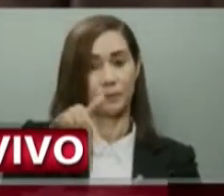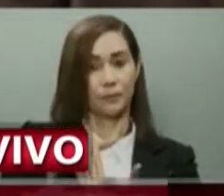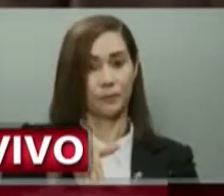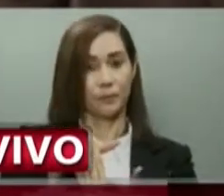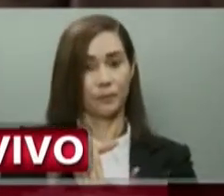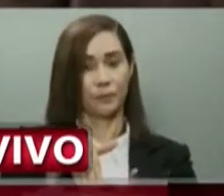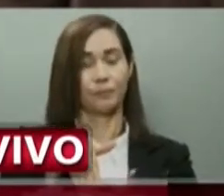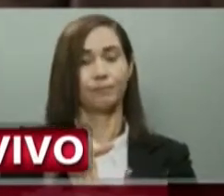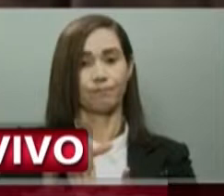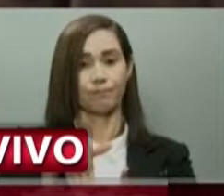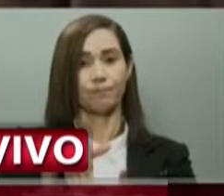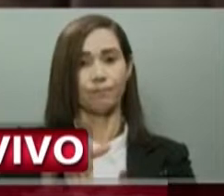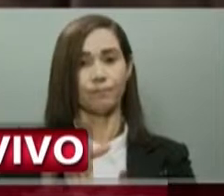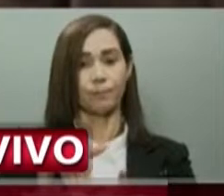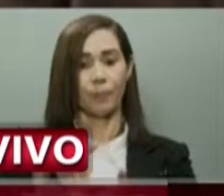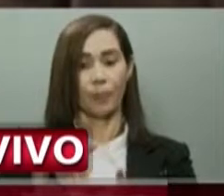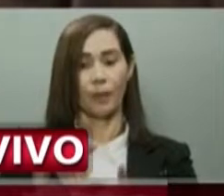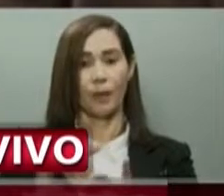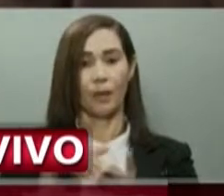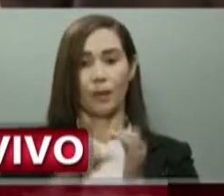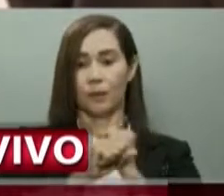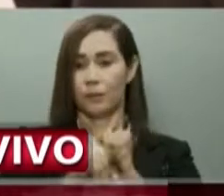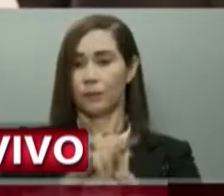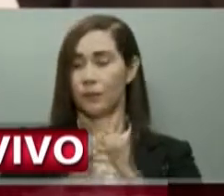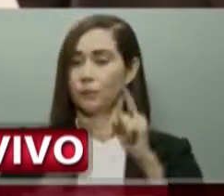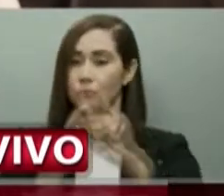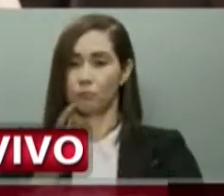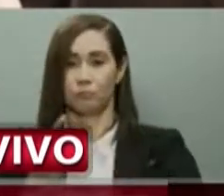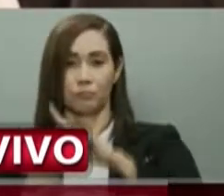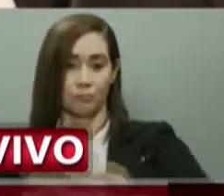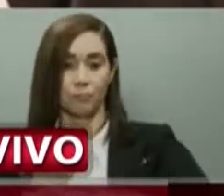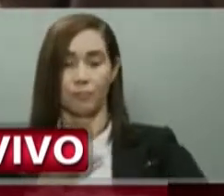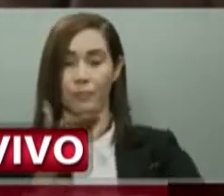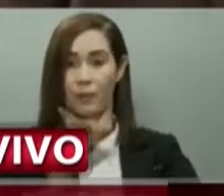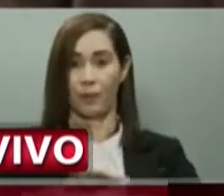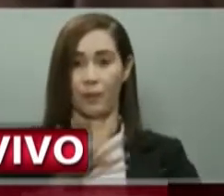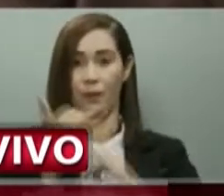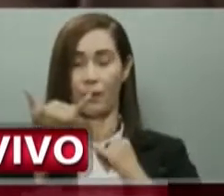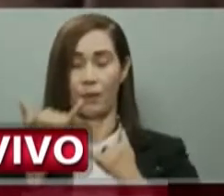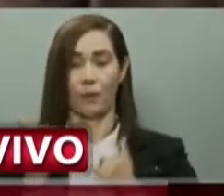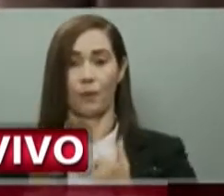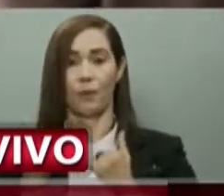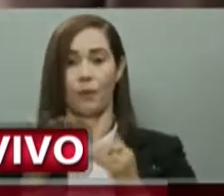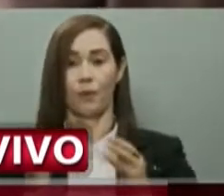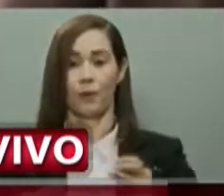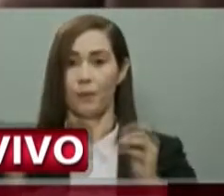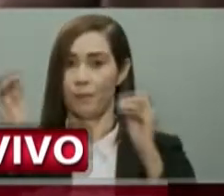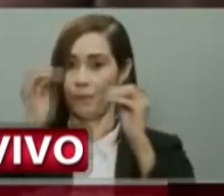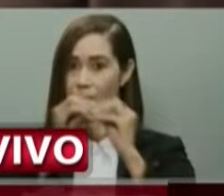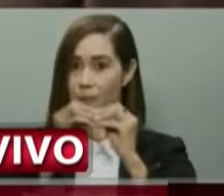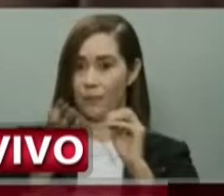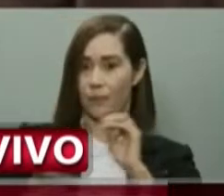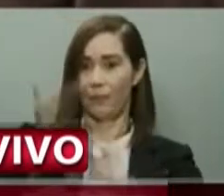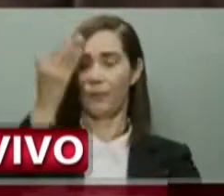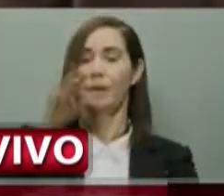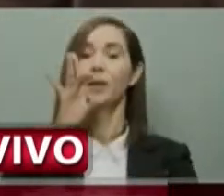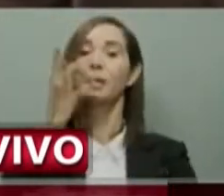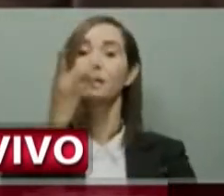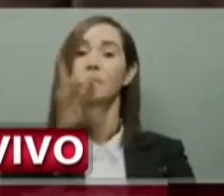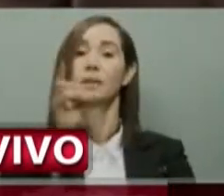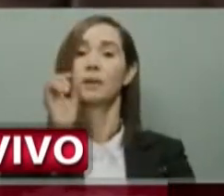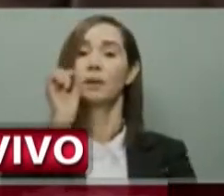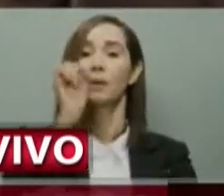de unidades que ofertábamos todos los meses, nosotros lo hemos incrementado en